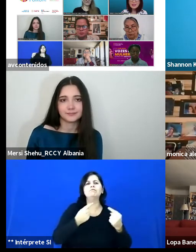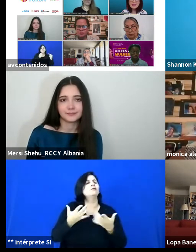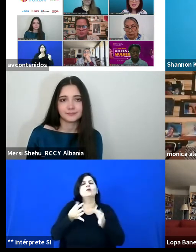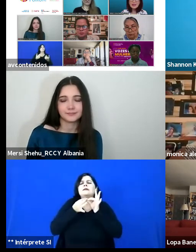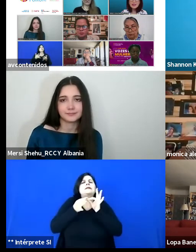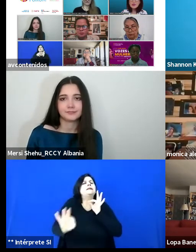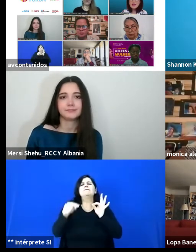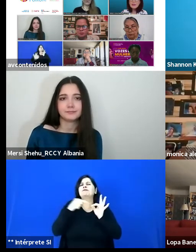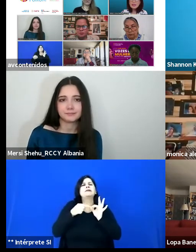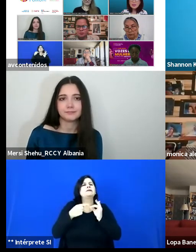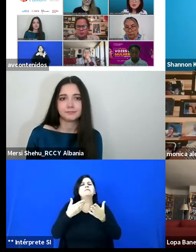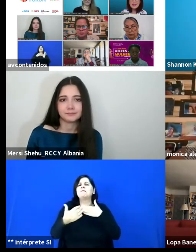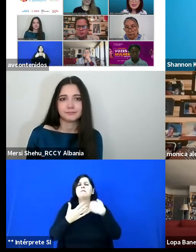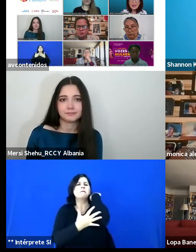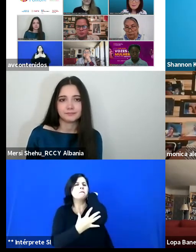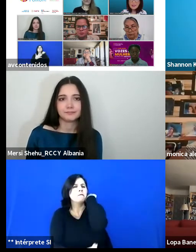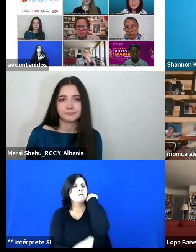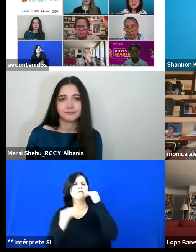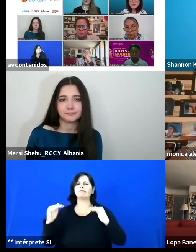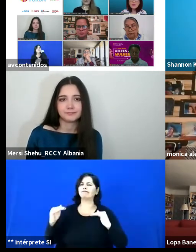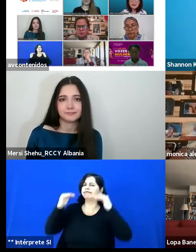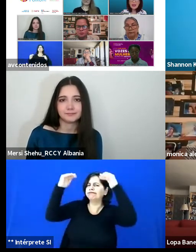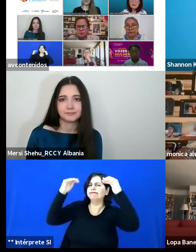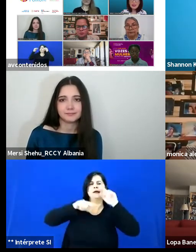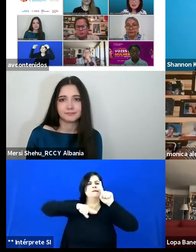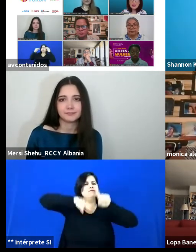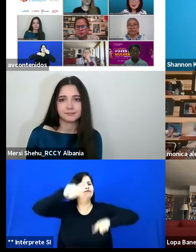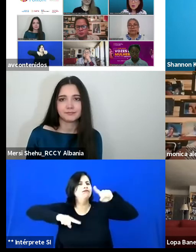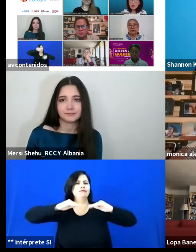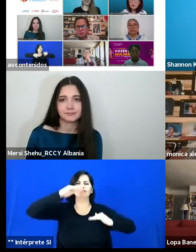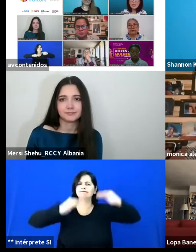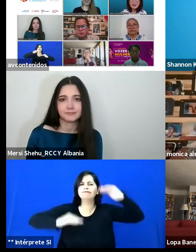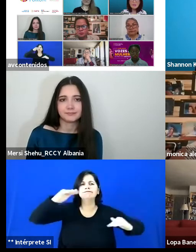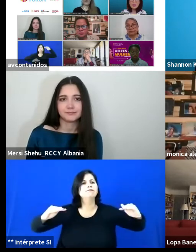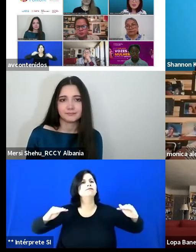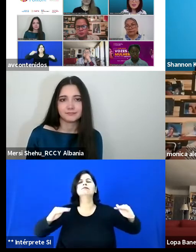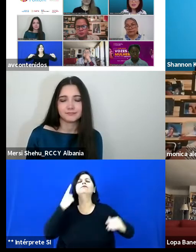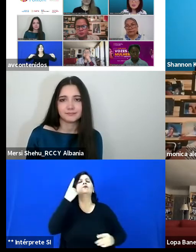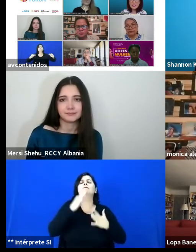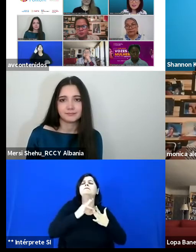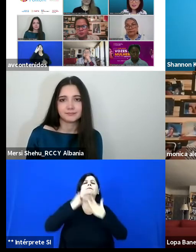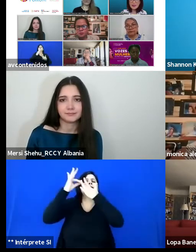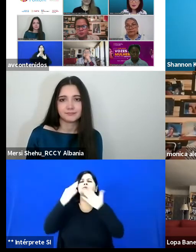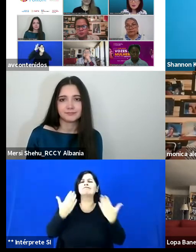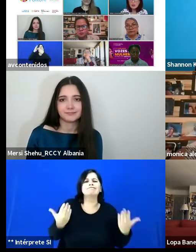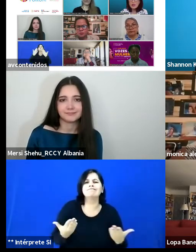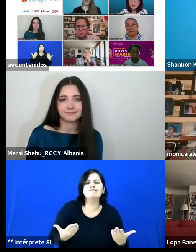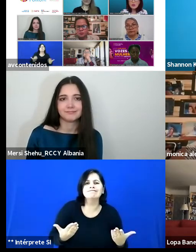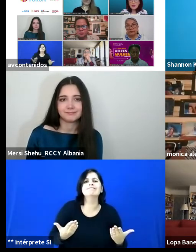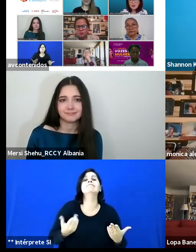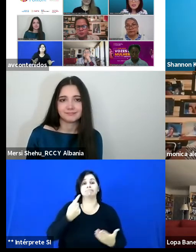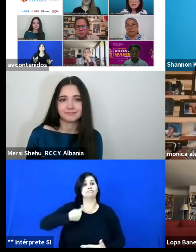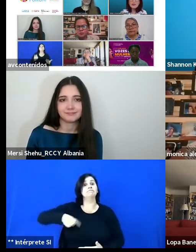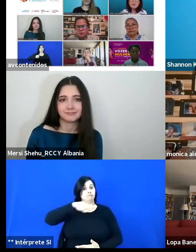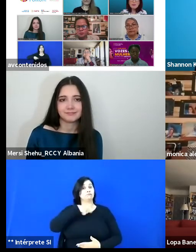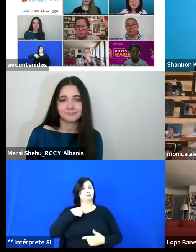ancestras, que nos han abierto el camino fundamental para que hoy, por ejemplo, estemos aquí pudiendo